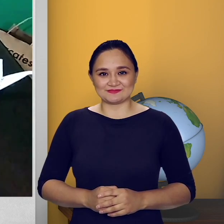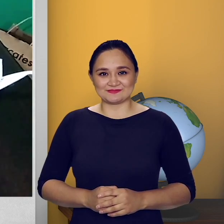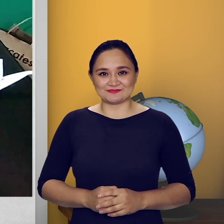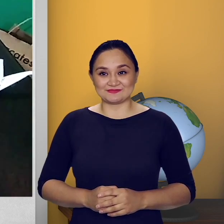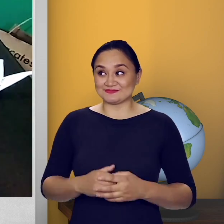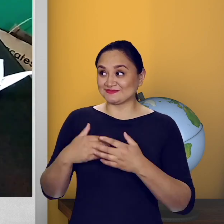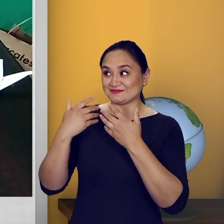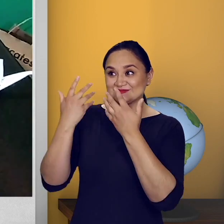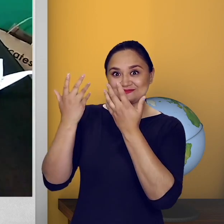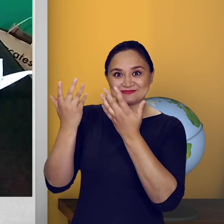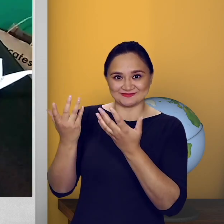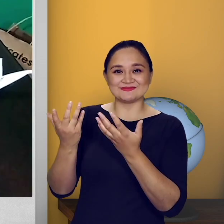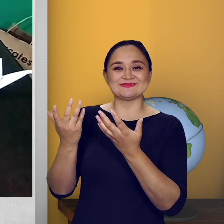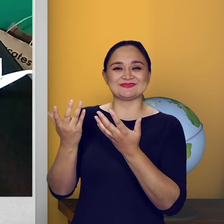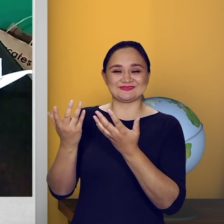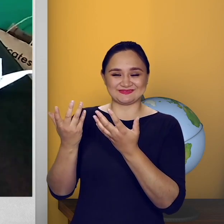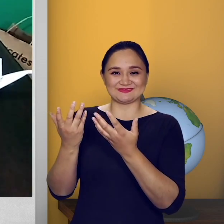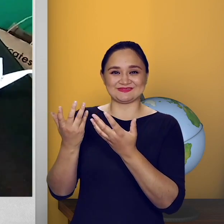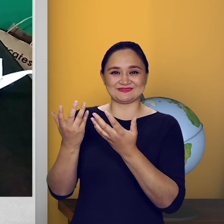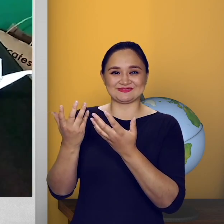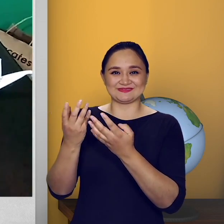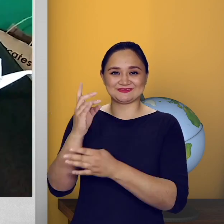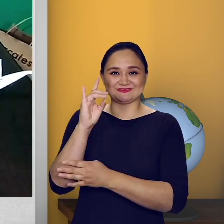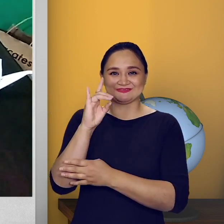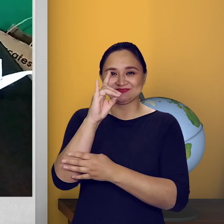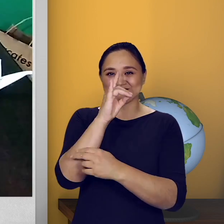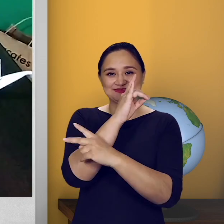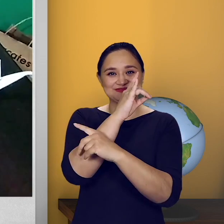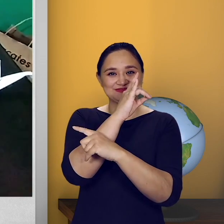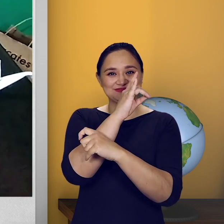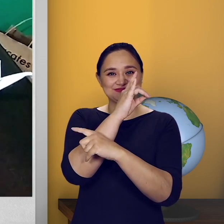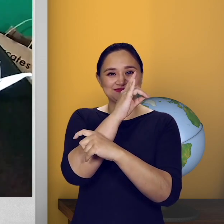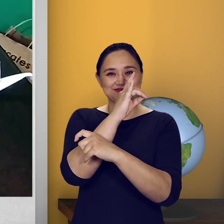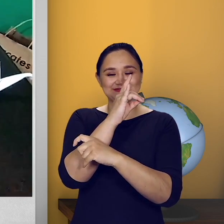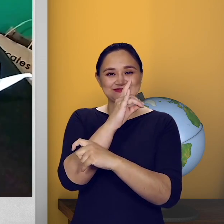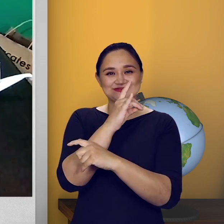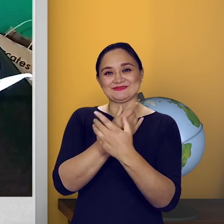Y tenemos nuestra grulla.